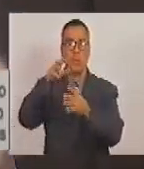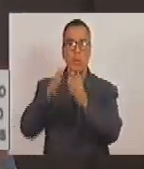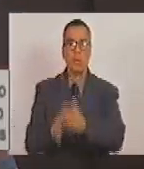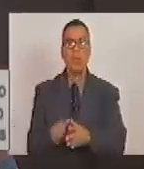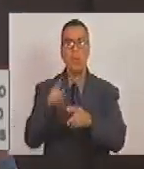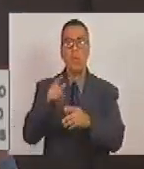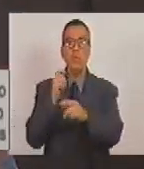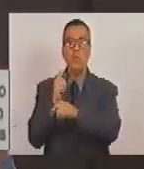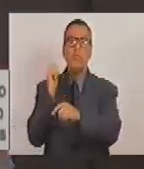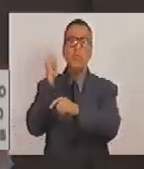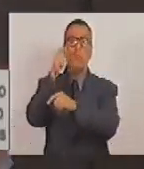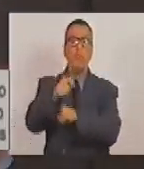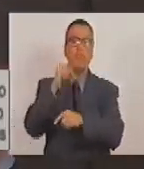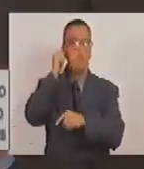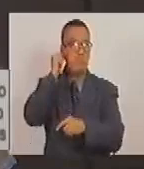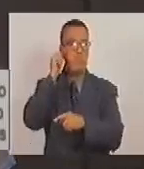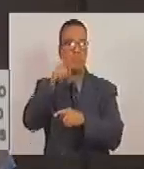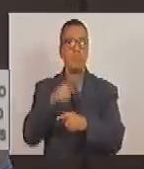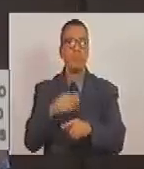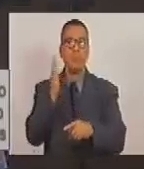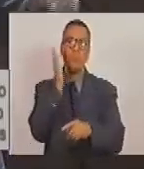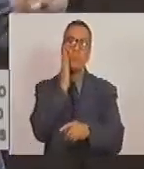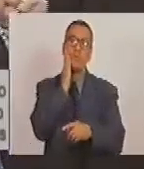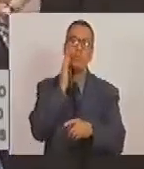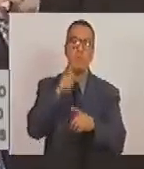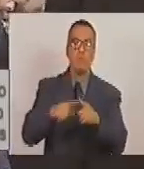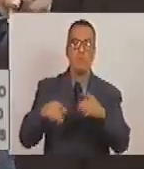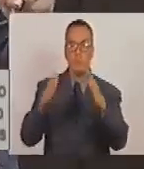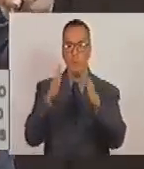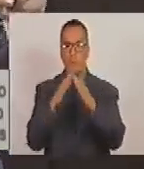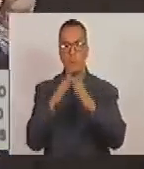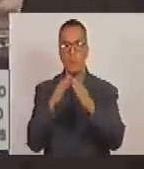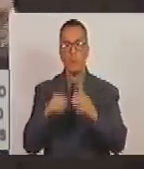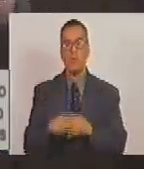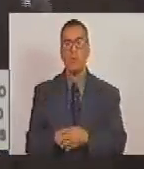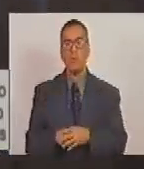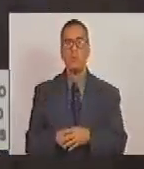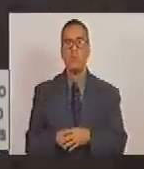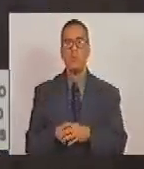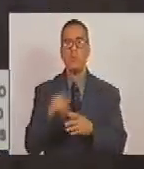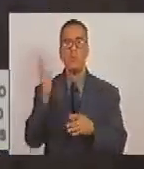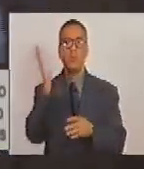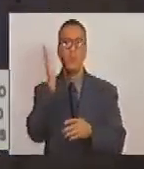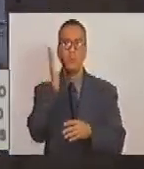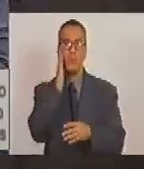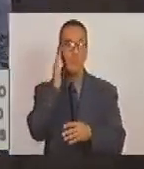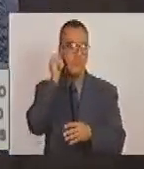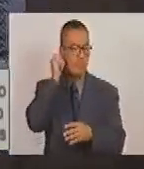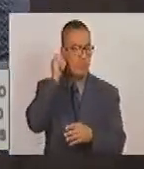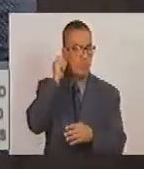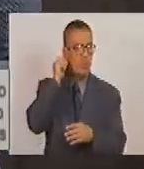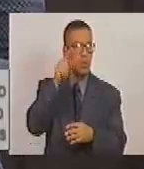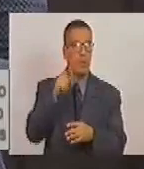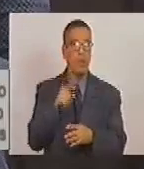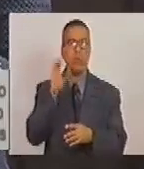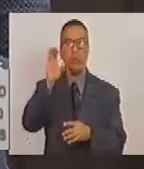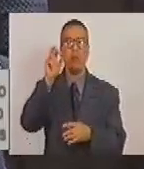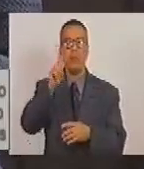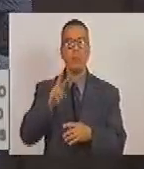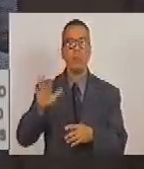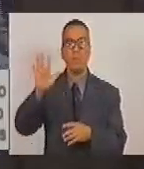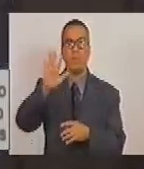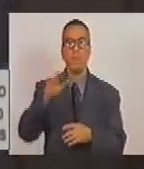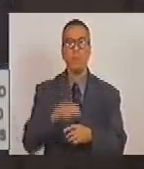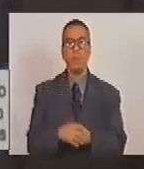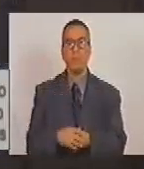las pescadoras, en las madres que están en sus hogares, en la mujer patriota.